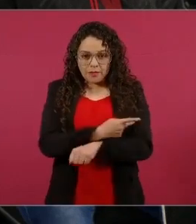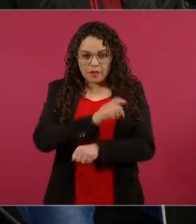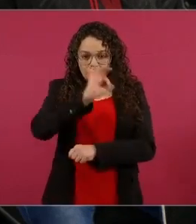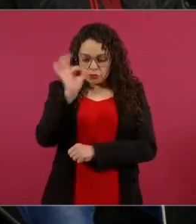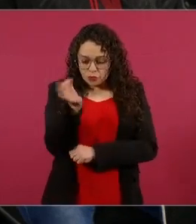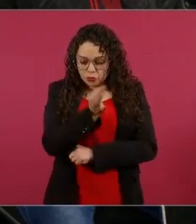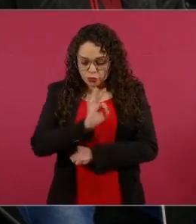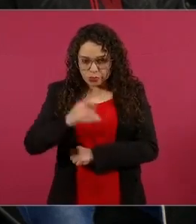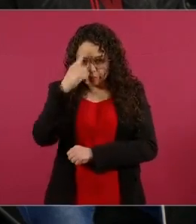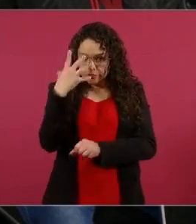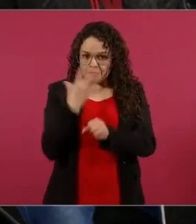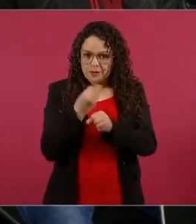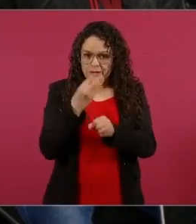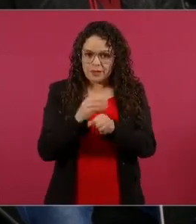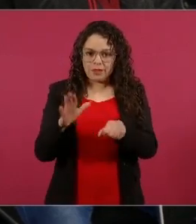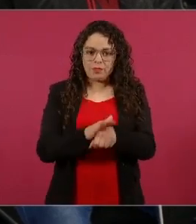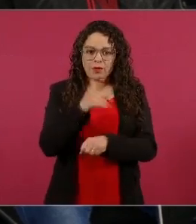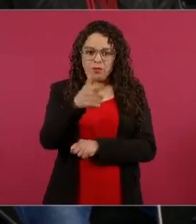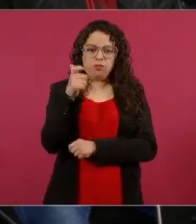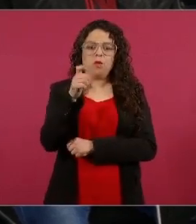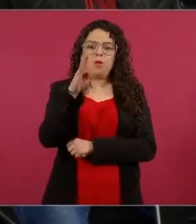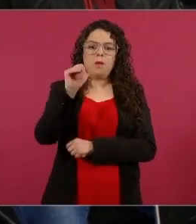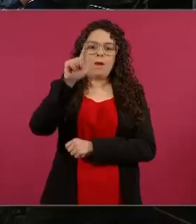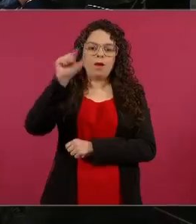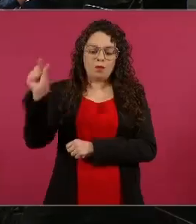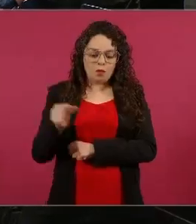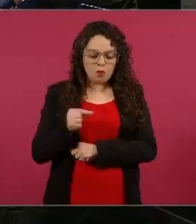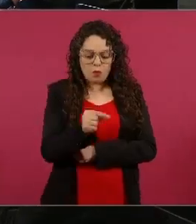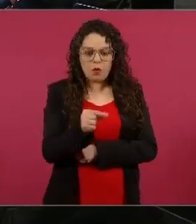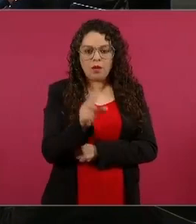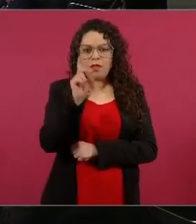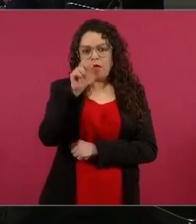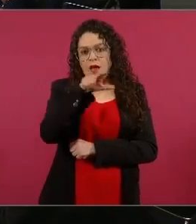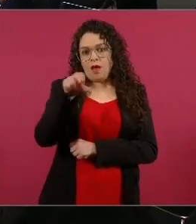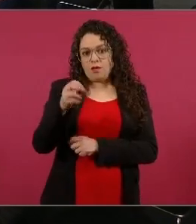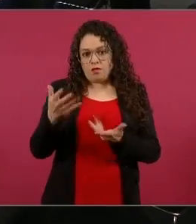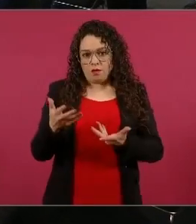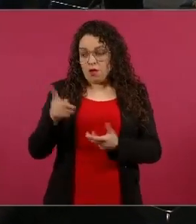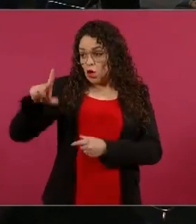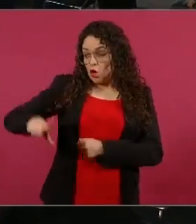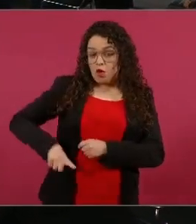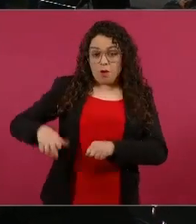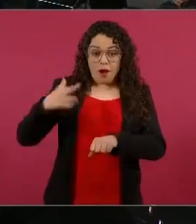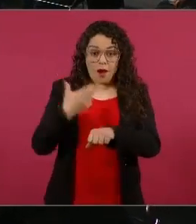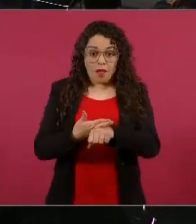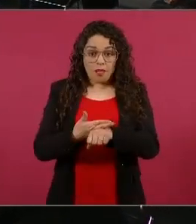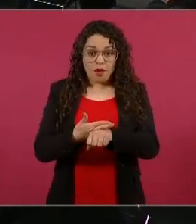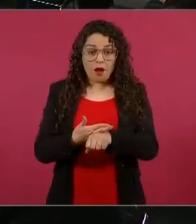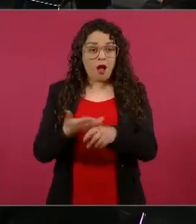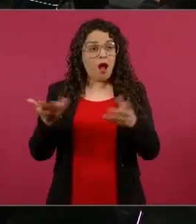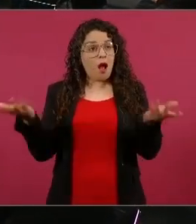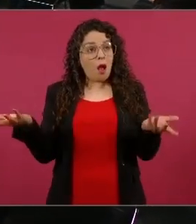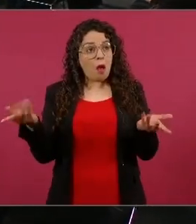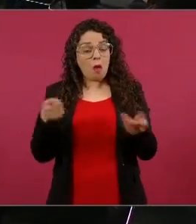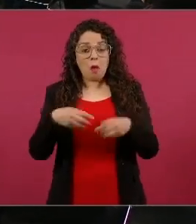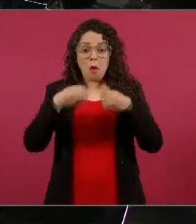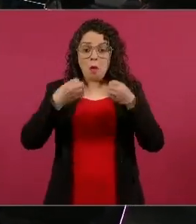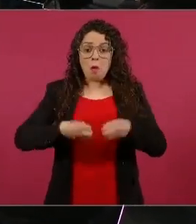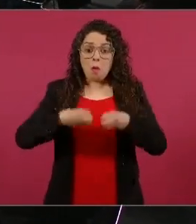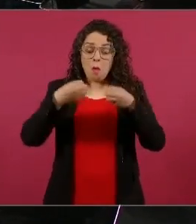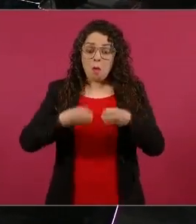eh el punto aquí es que el el gobernador pues se la lleva viajando tiene una comisión